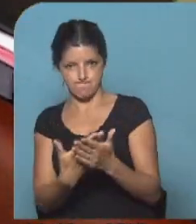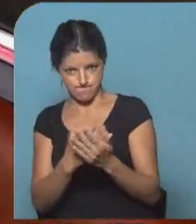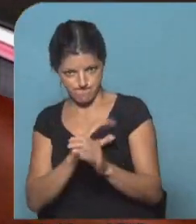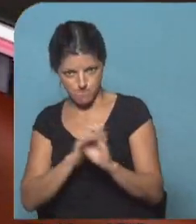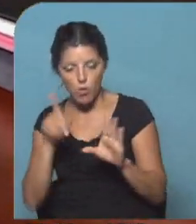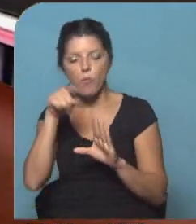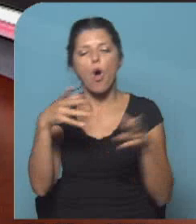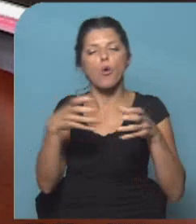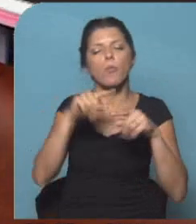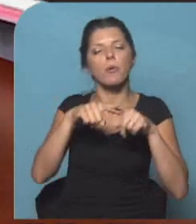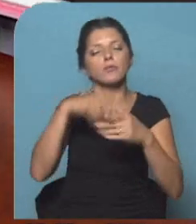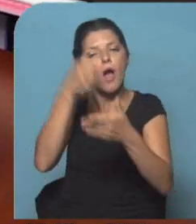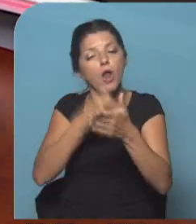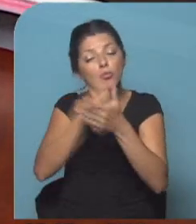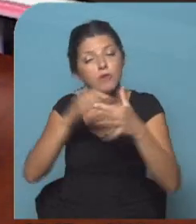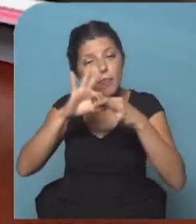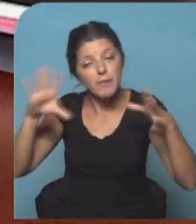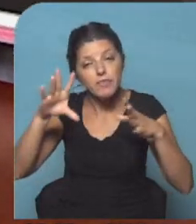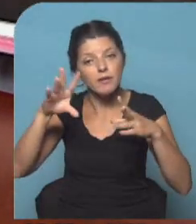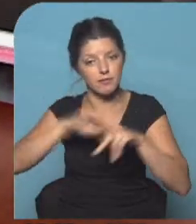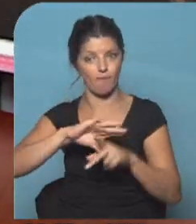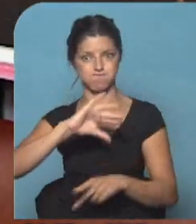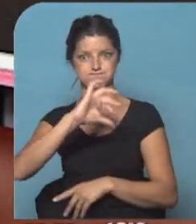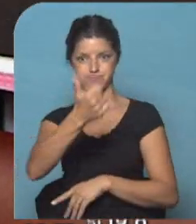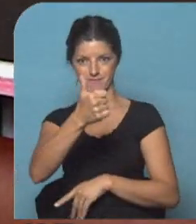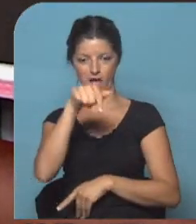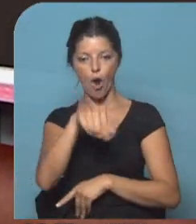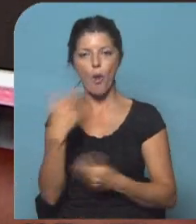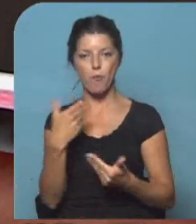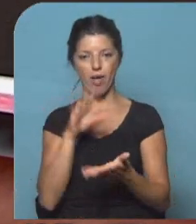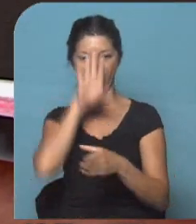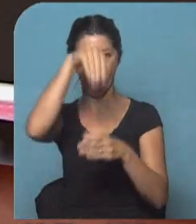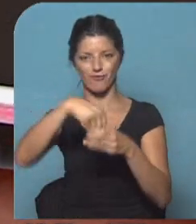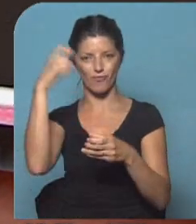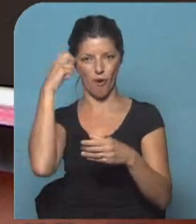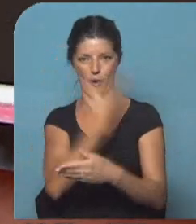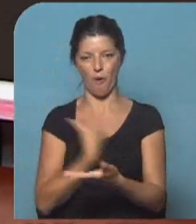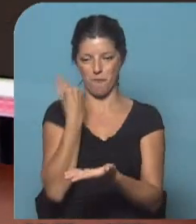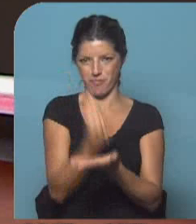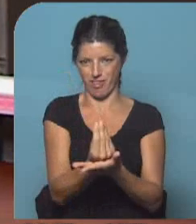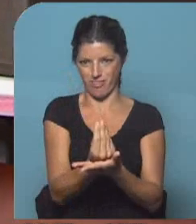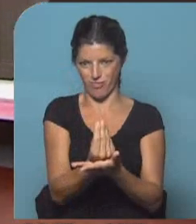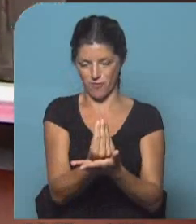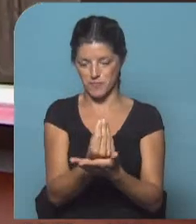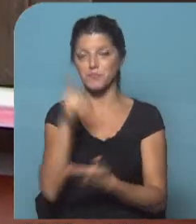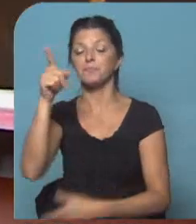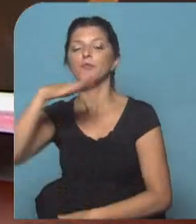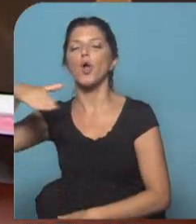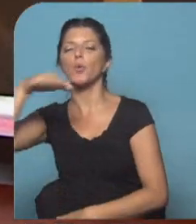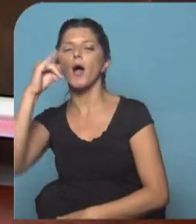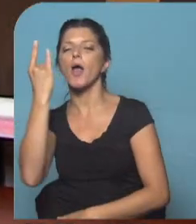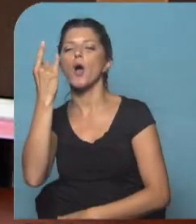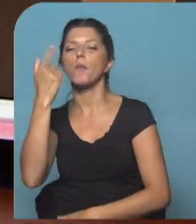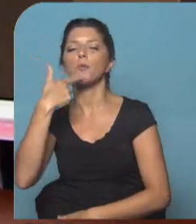partidos independentistas consiguieron la mayoría y están en condiciones de conformar gobierno. Desde Bruselas, el expresidente de la